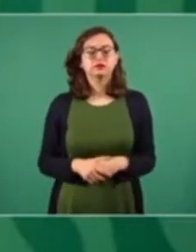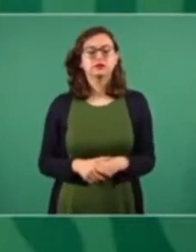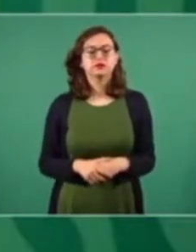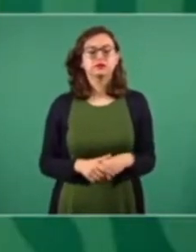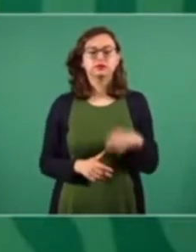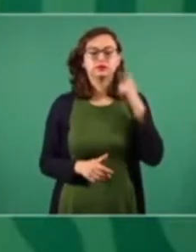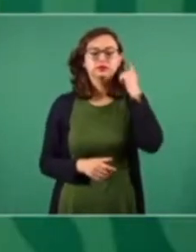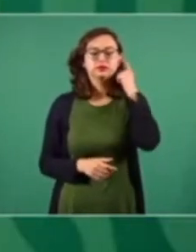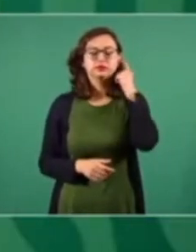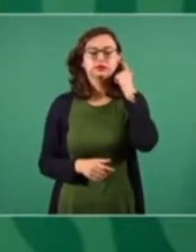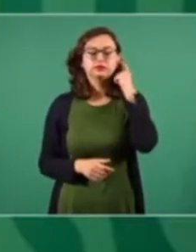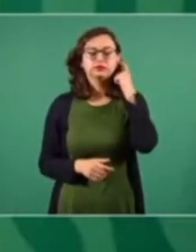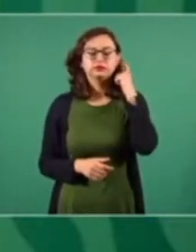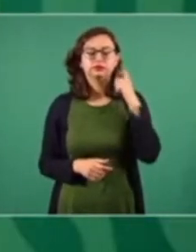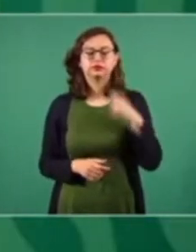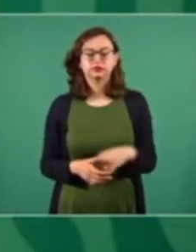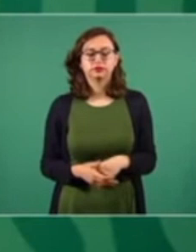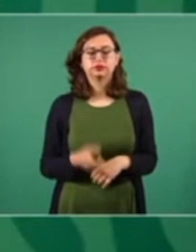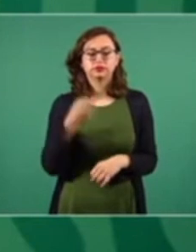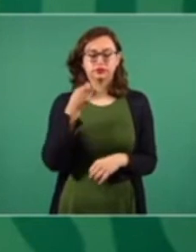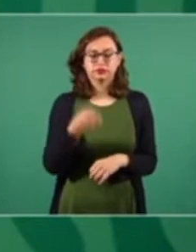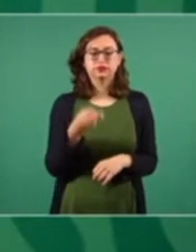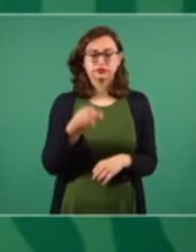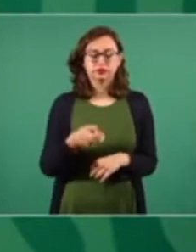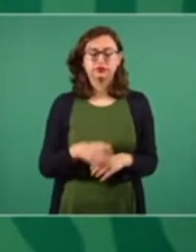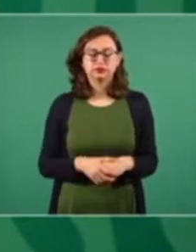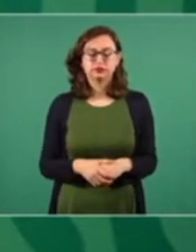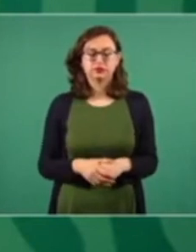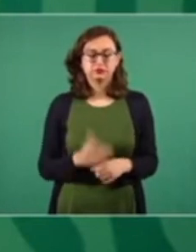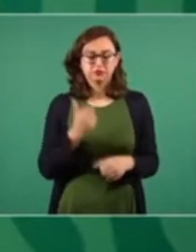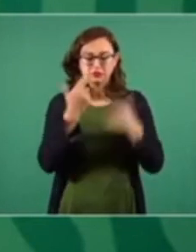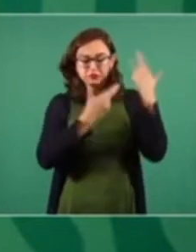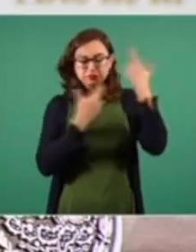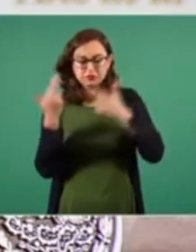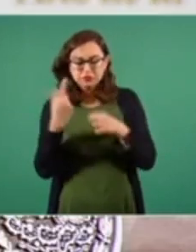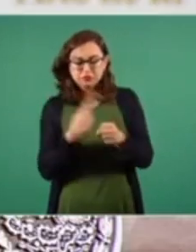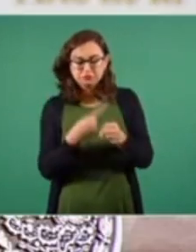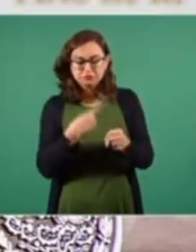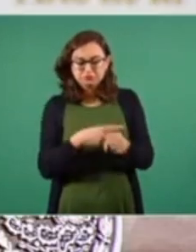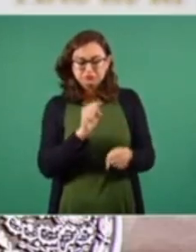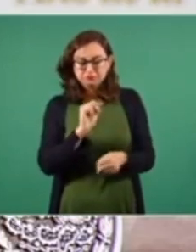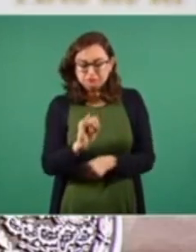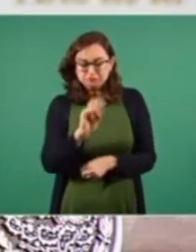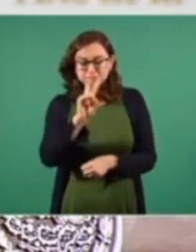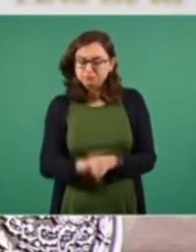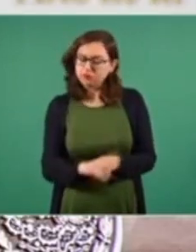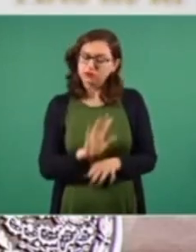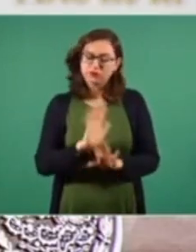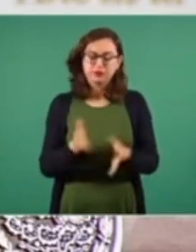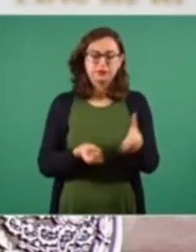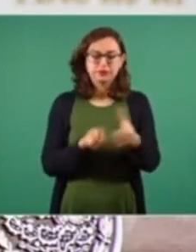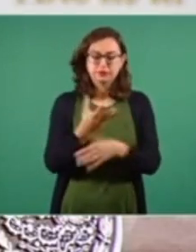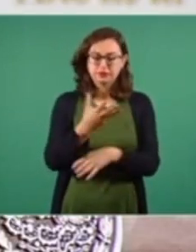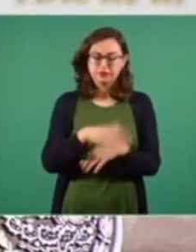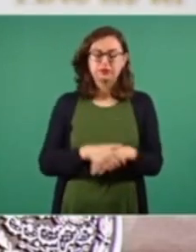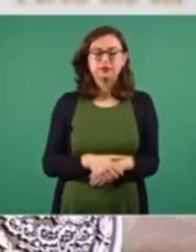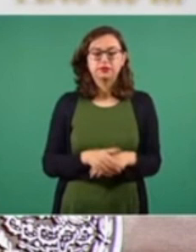Eso los médicos lo van a decidir. Y cuatro, los